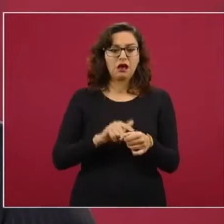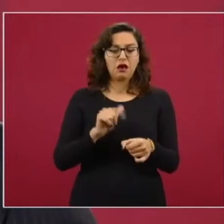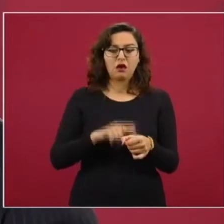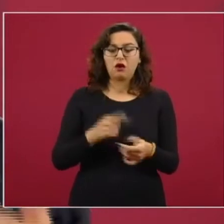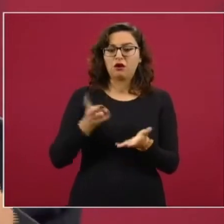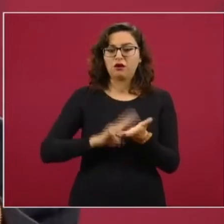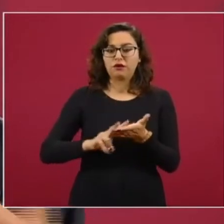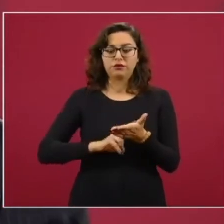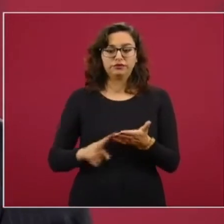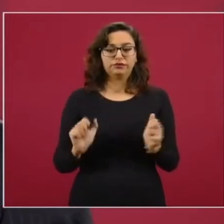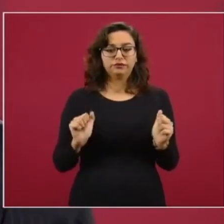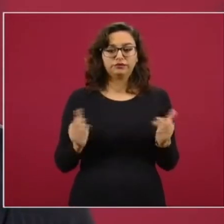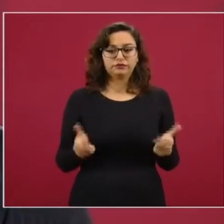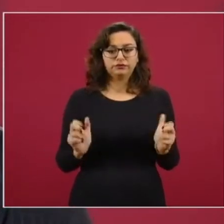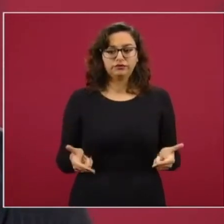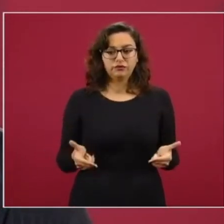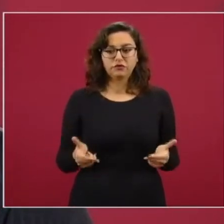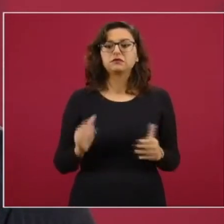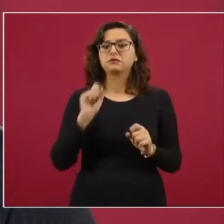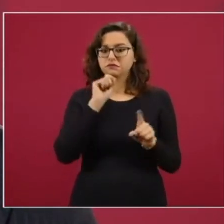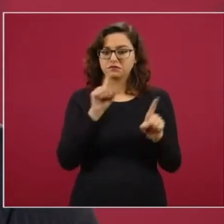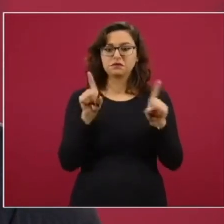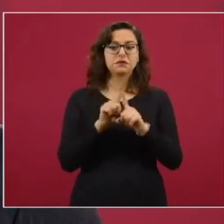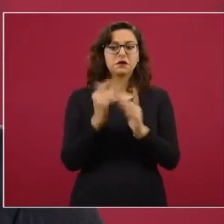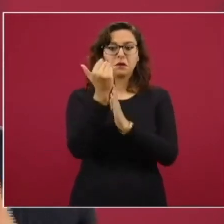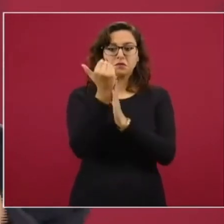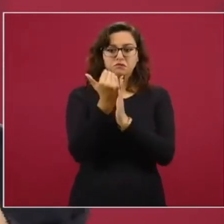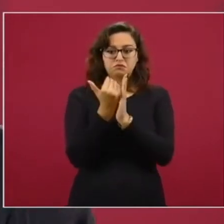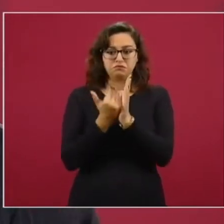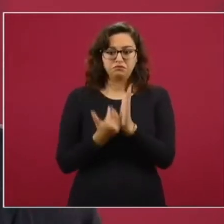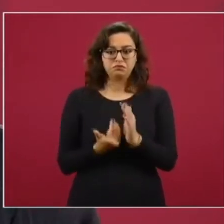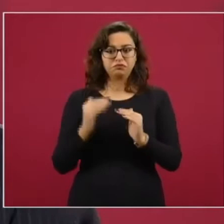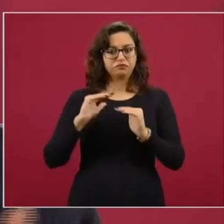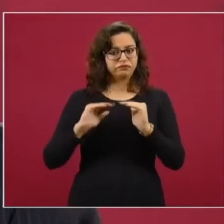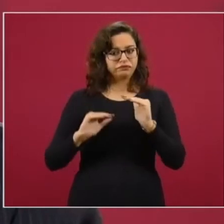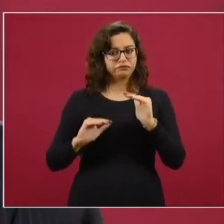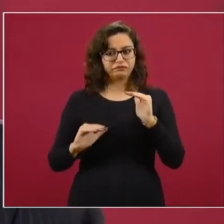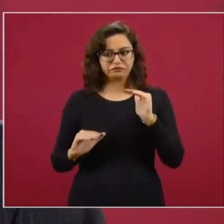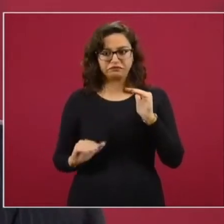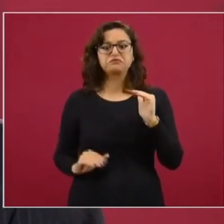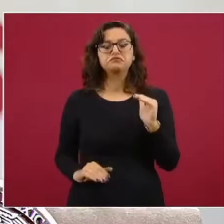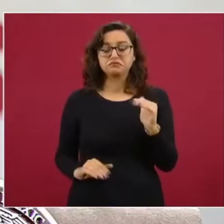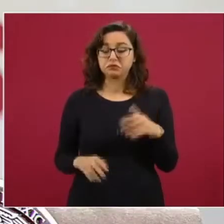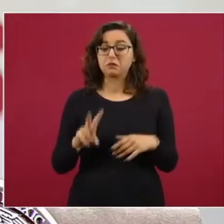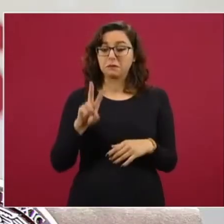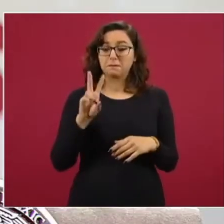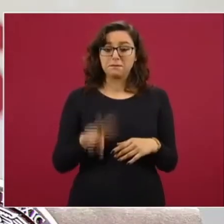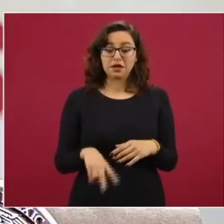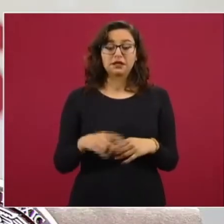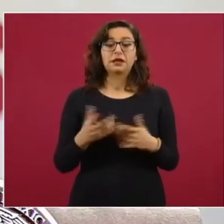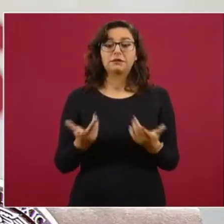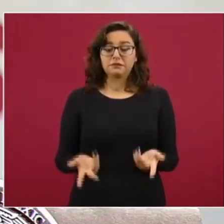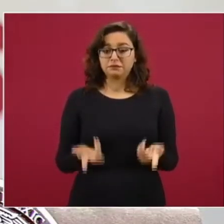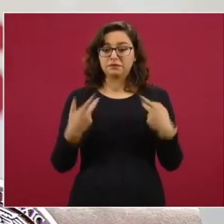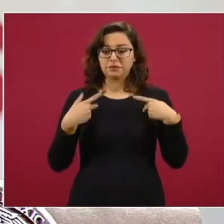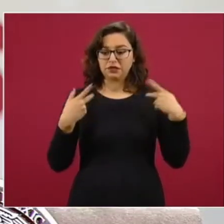el caso de Chiapas, que también ha tenido una disminución muy continua, muy significativa, tanto de casos como